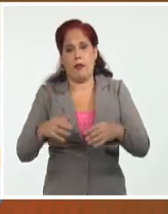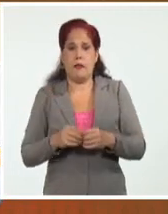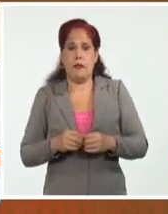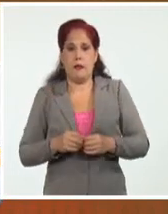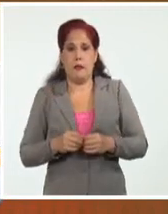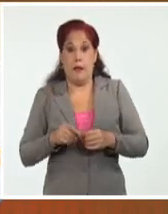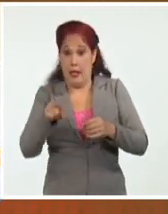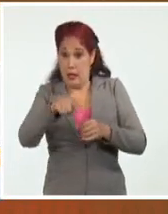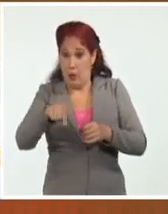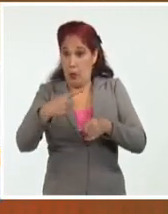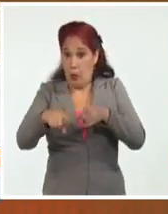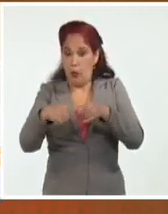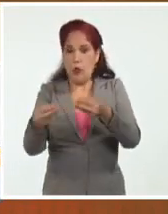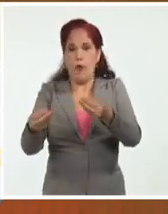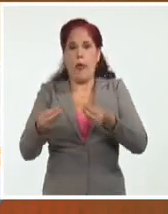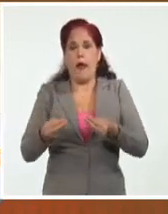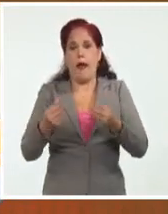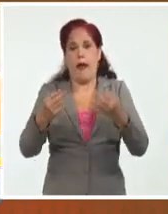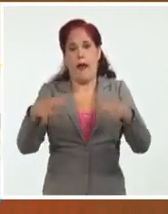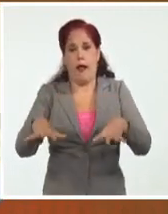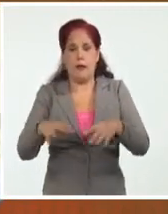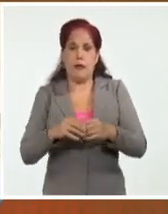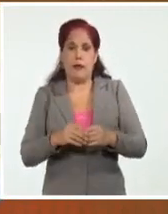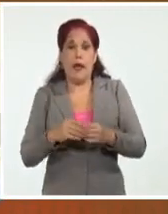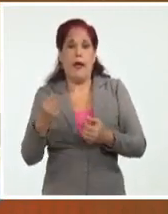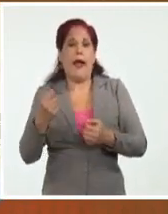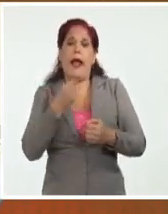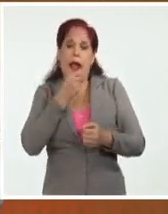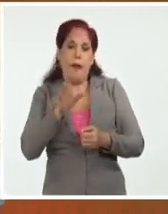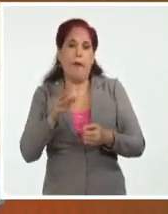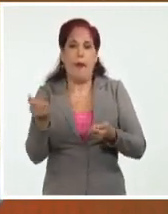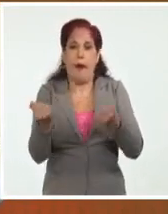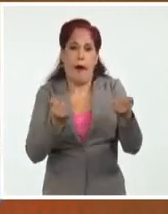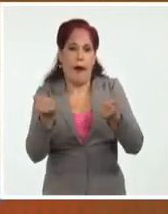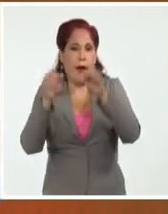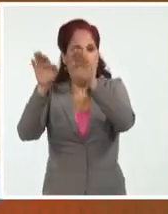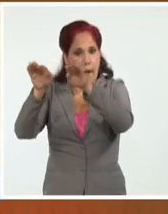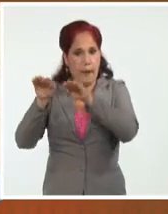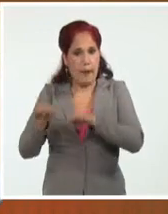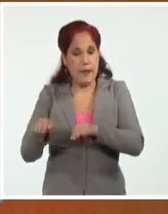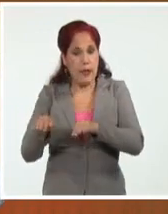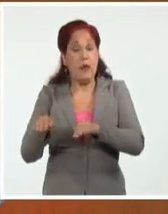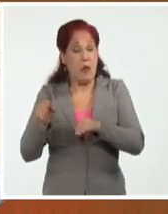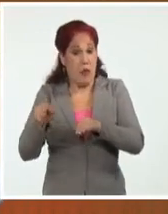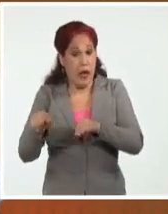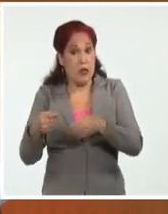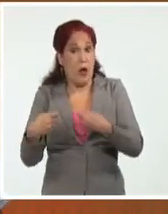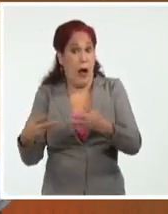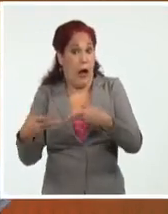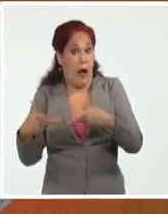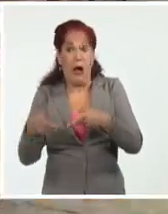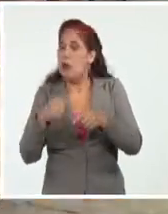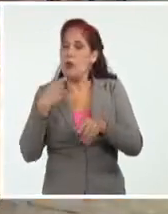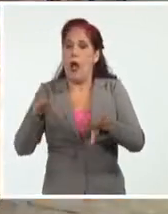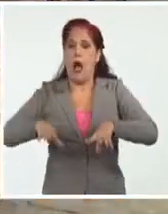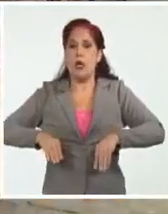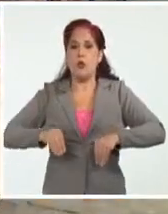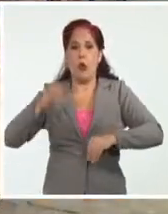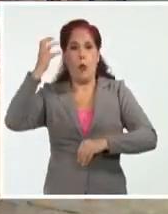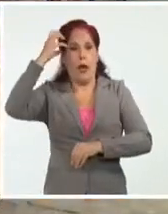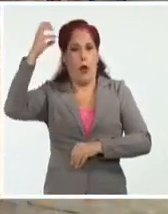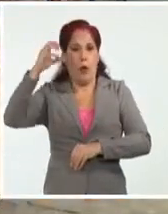población. O sea, los gastos de transportación, almacenamiento y distribución se asumen por el presupuesto